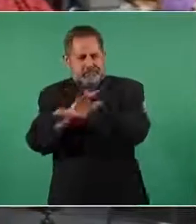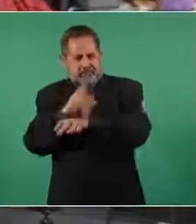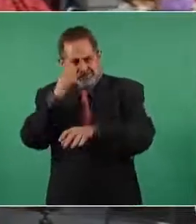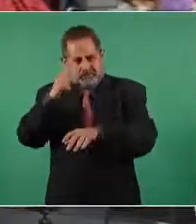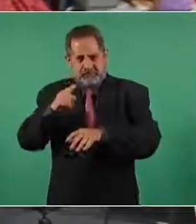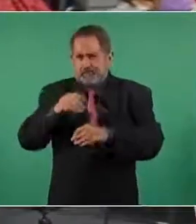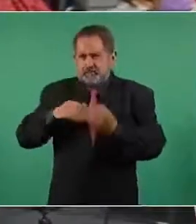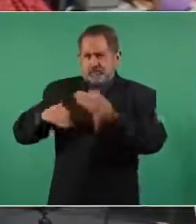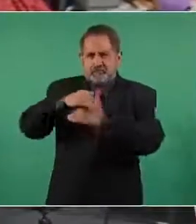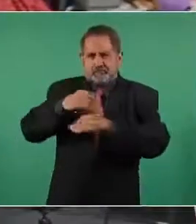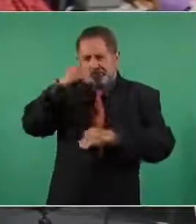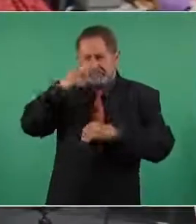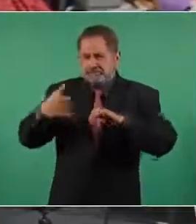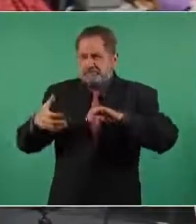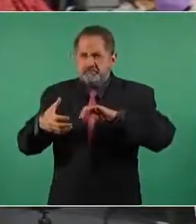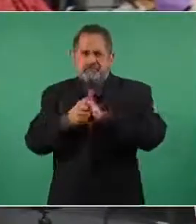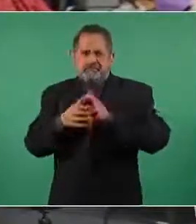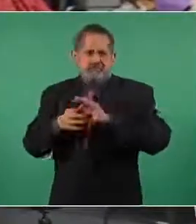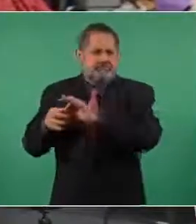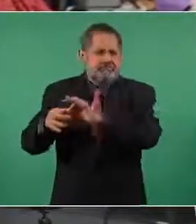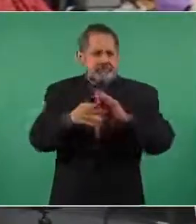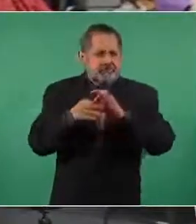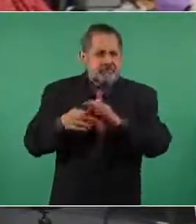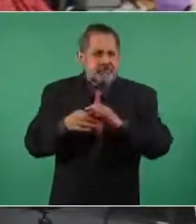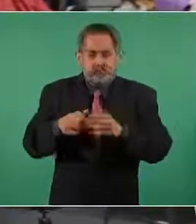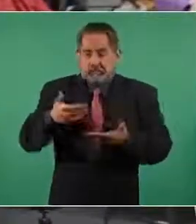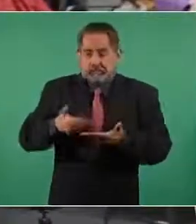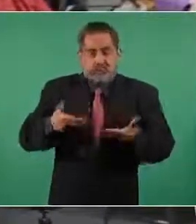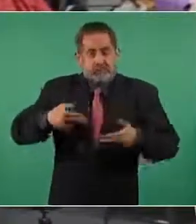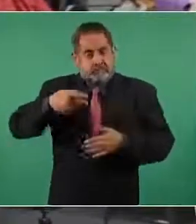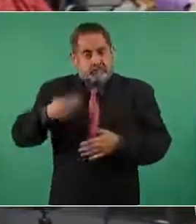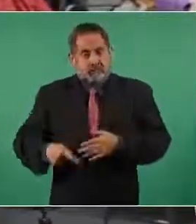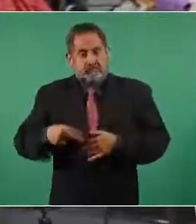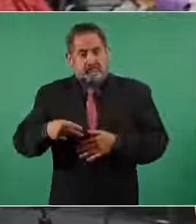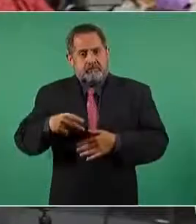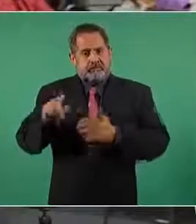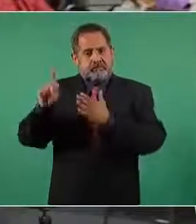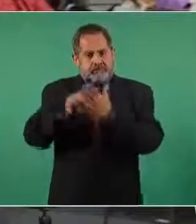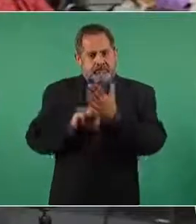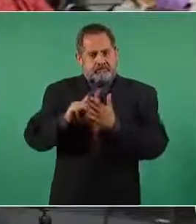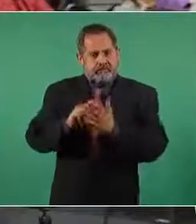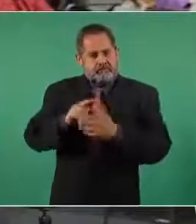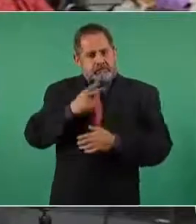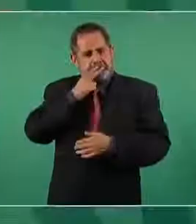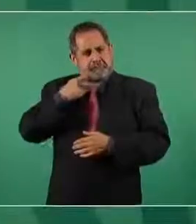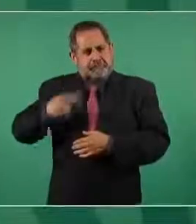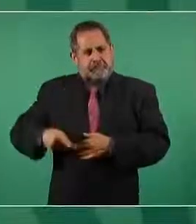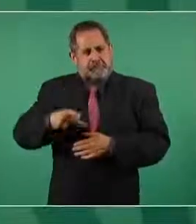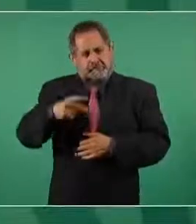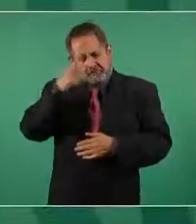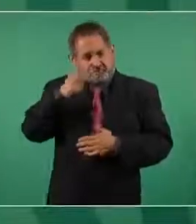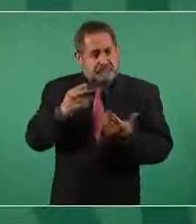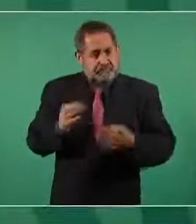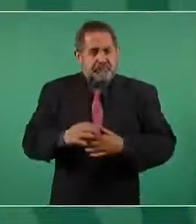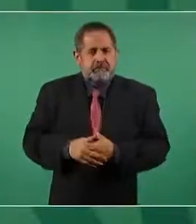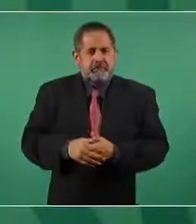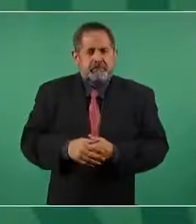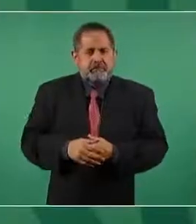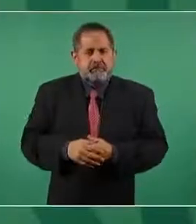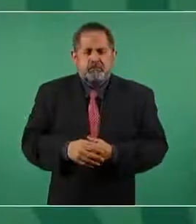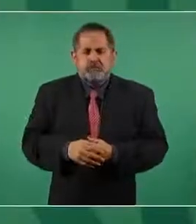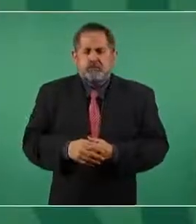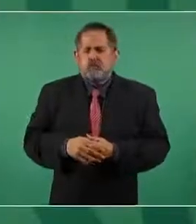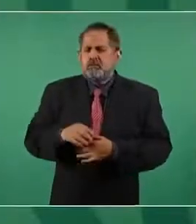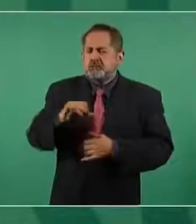que haya una concordia entre los mexicanos? Por eso le decía que ahora estamos en el mes patrio, pues podría ser una buena oportunidad, presidente. Sí, estamos